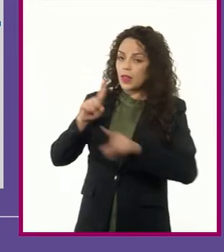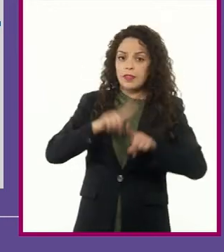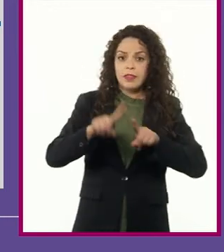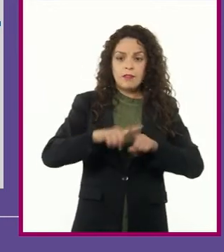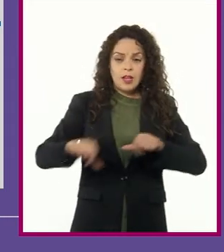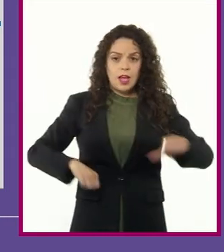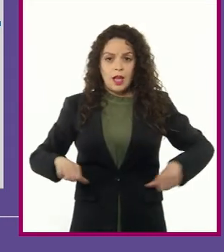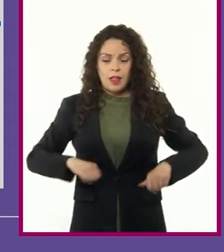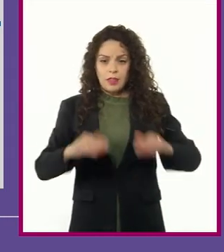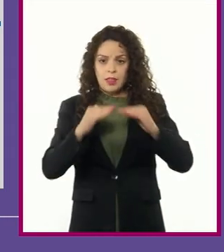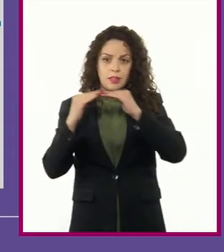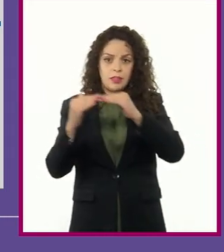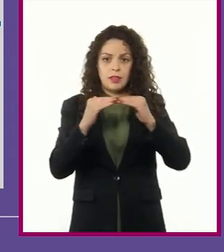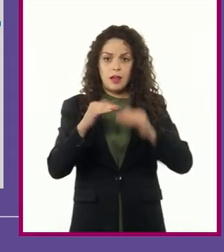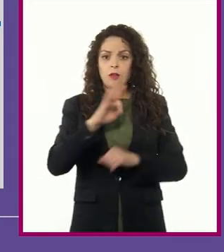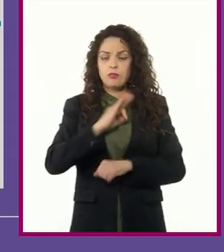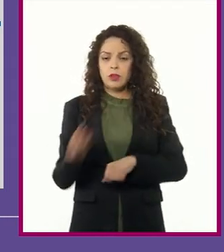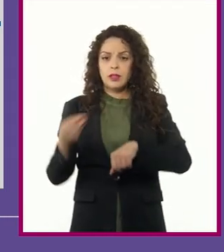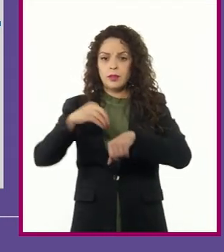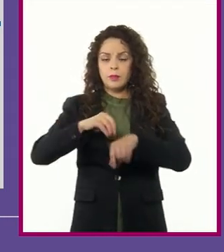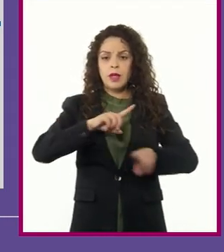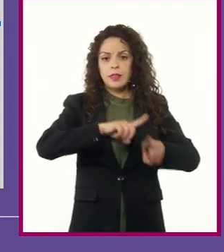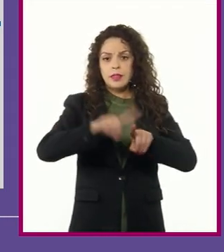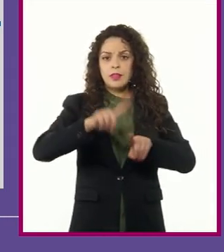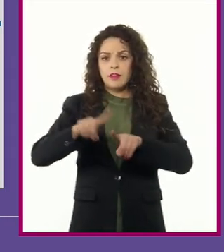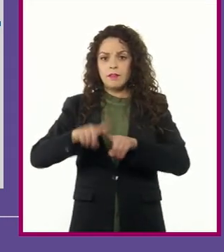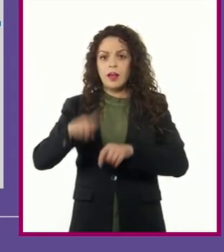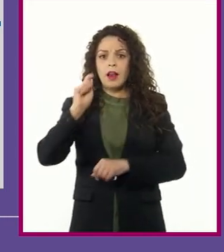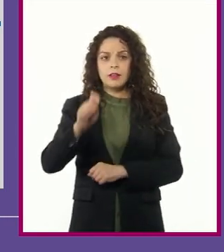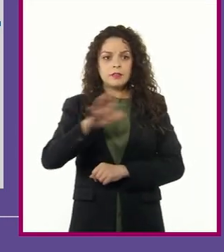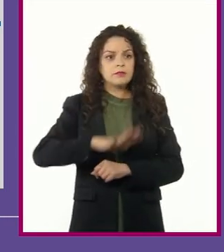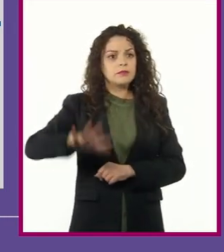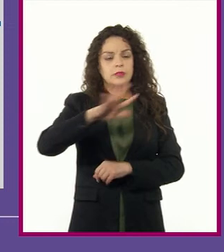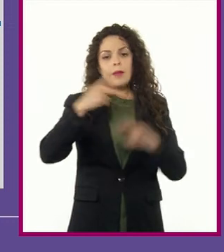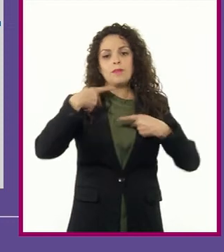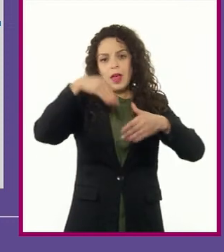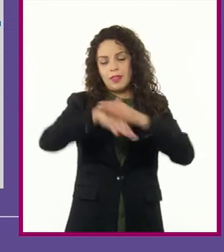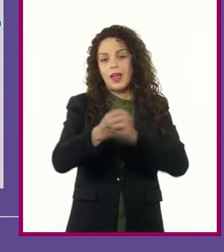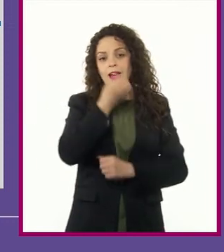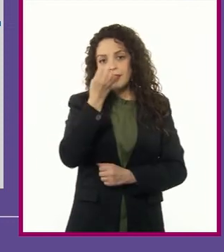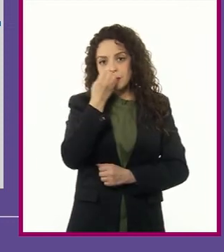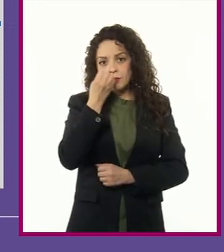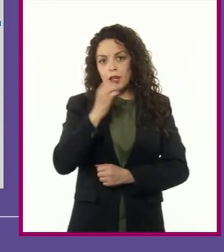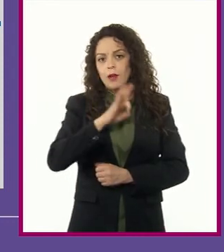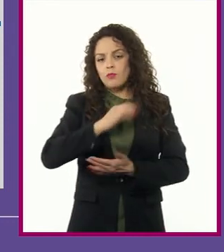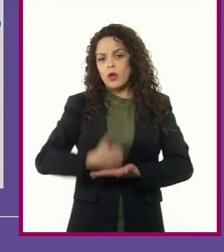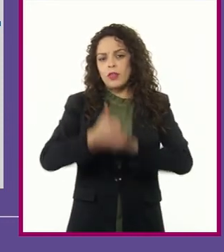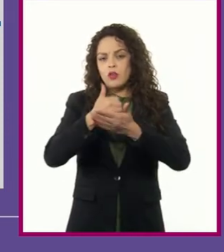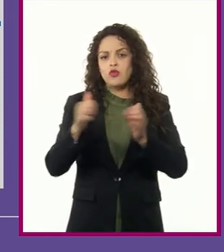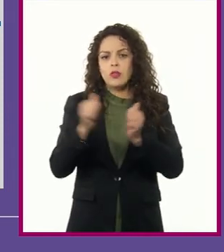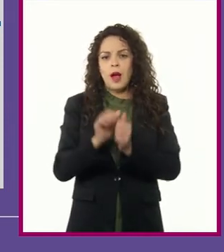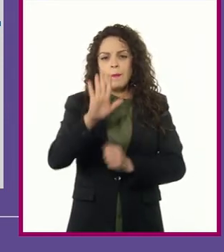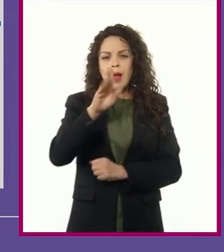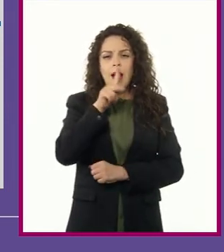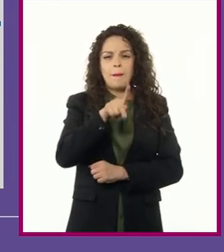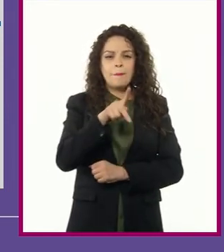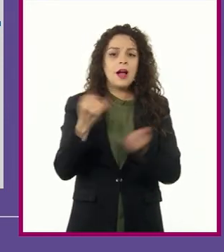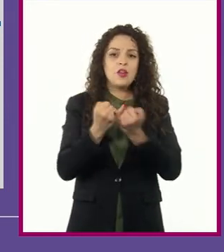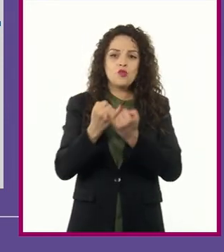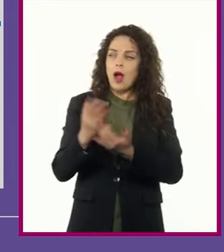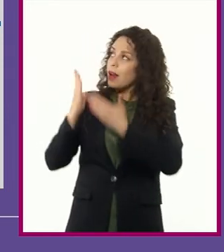que pueden implementar las y los diferentes actores de la escuela. Pueden guiarse con una similar a la que se presenta en